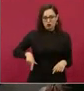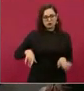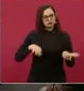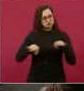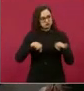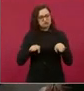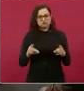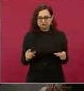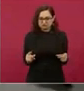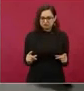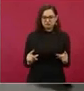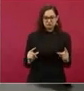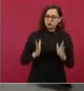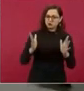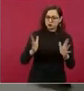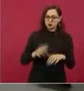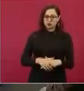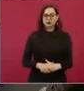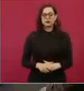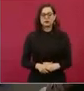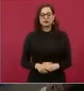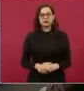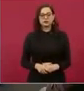la administración del presidente López Obrador.